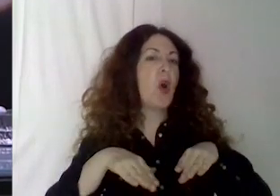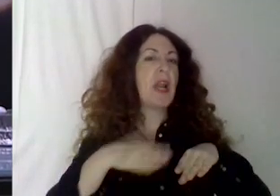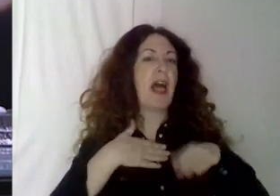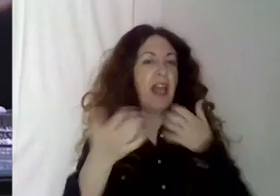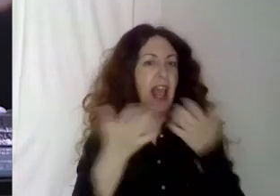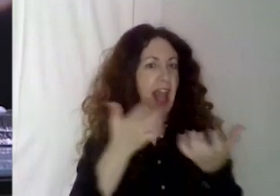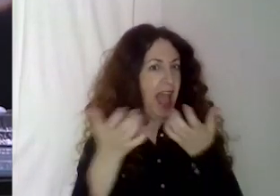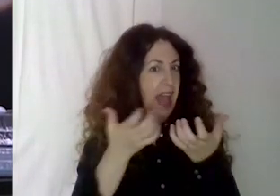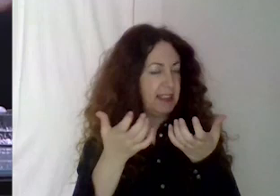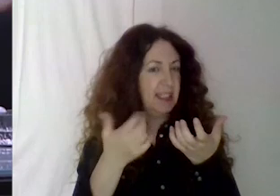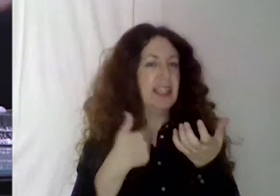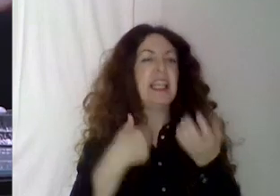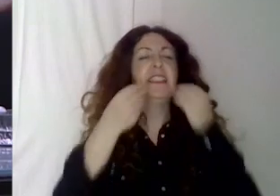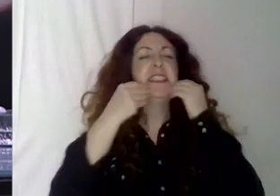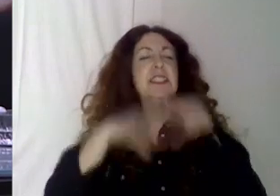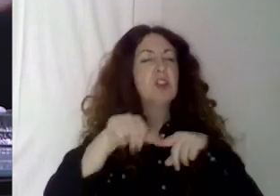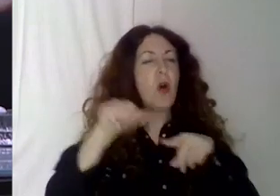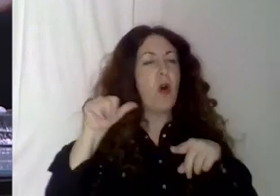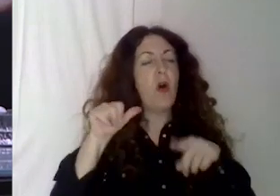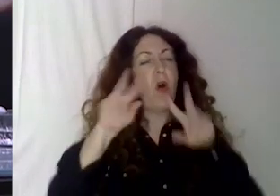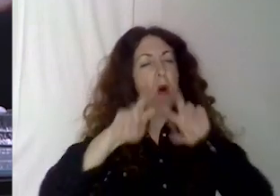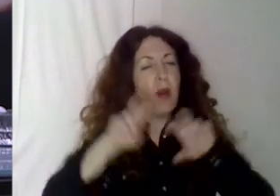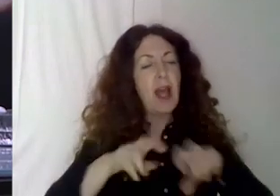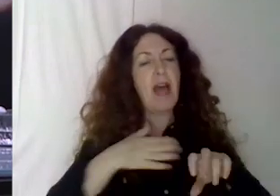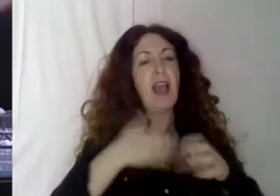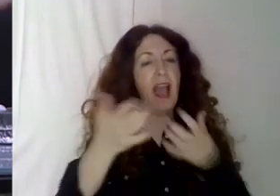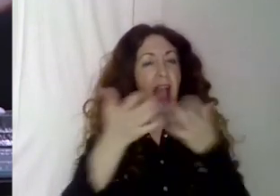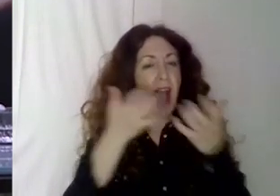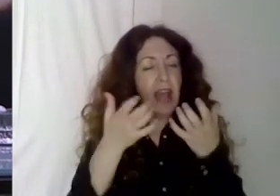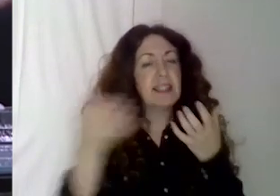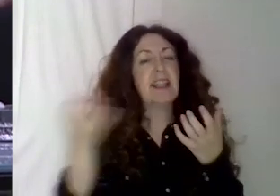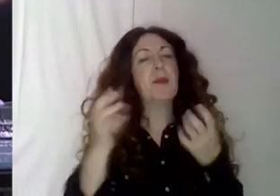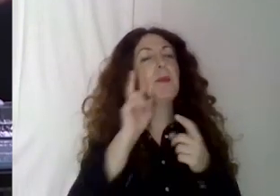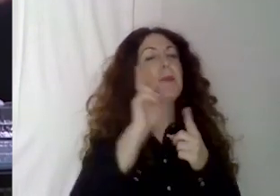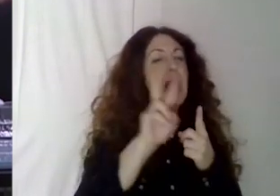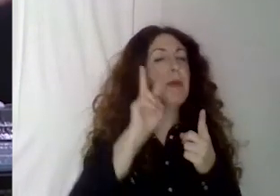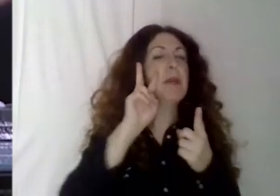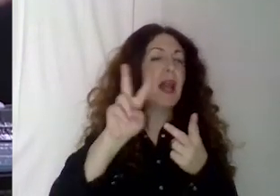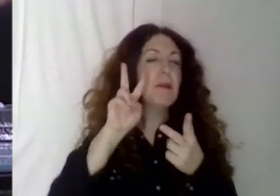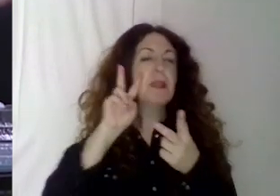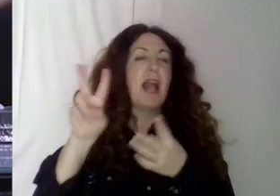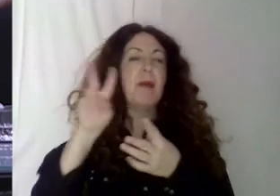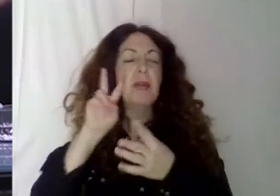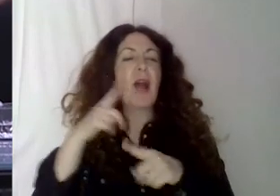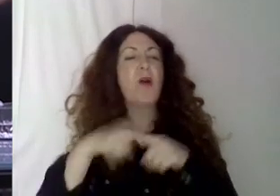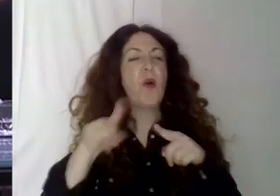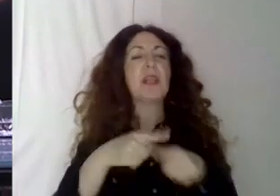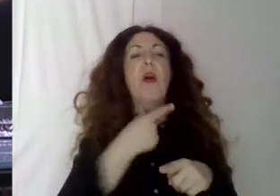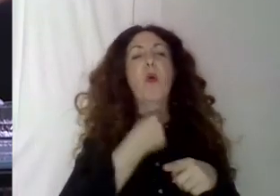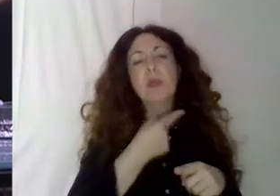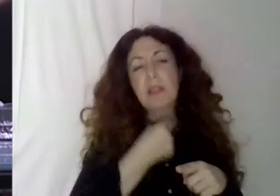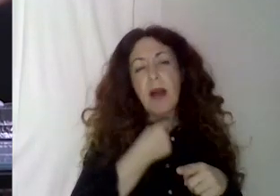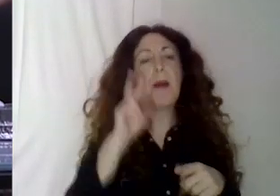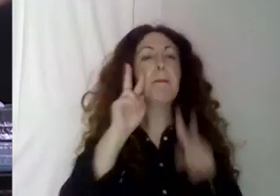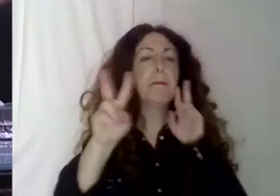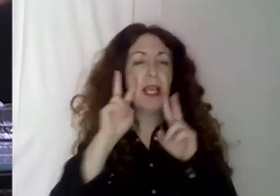que mirar. Y ha tenido que mirar lo que le gustaba y ha tenido que mirar lo que no le gustaba, que eso es una de las características de los historiadores del arte y probablemente de todos los